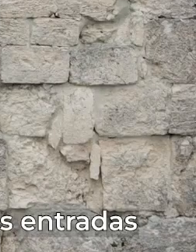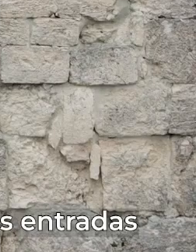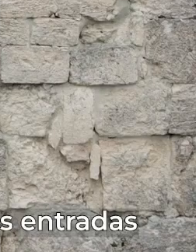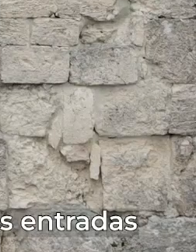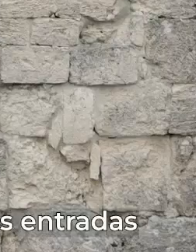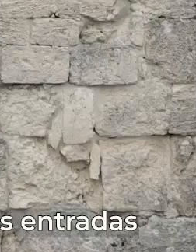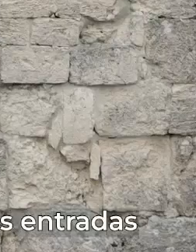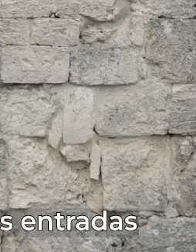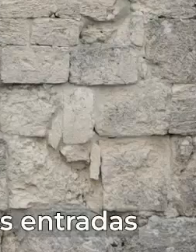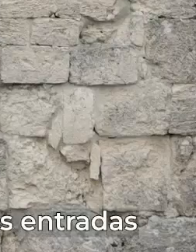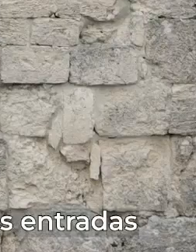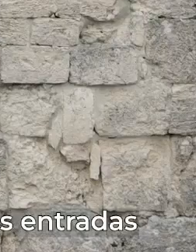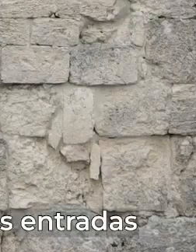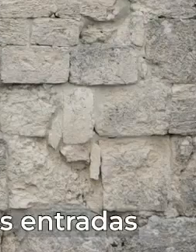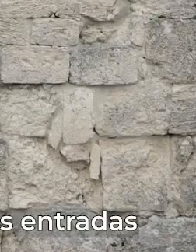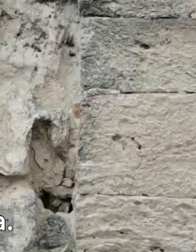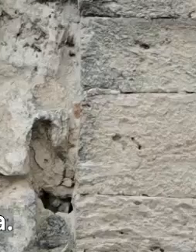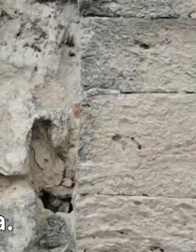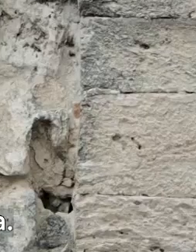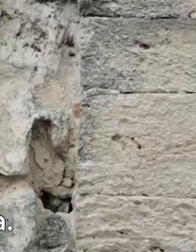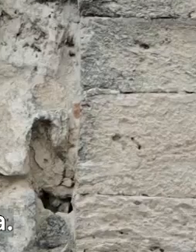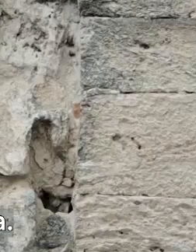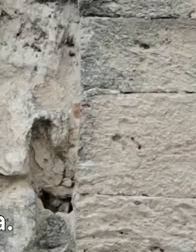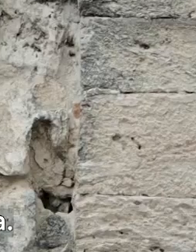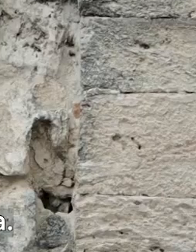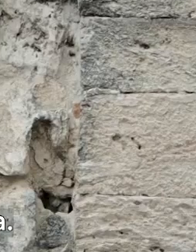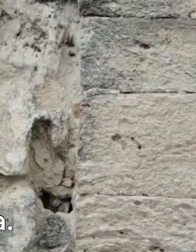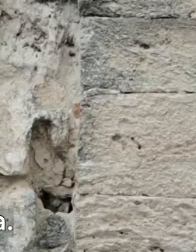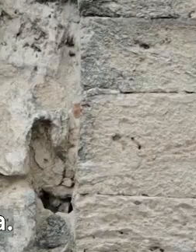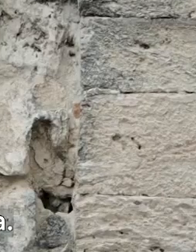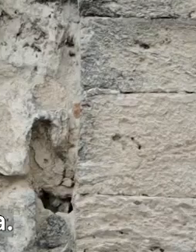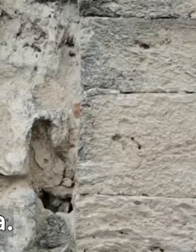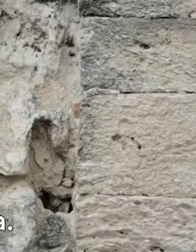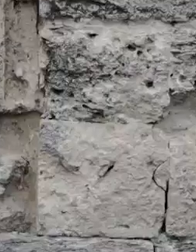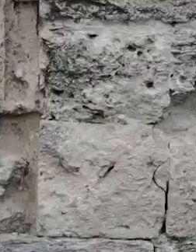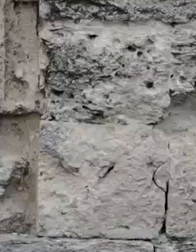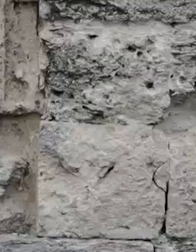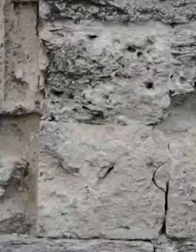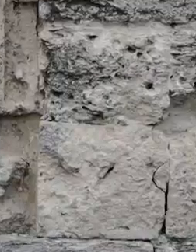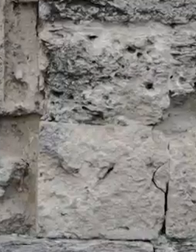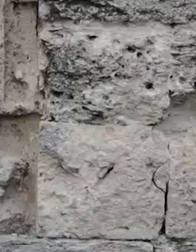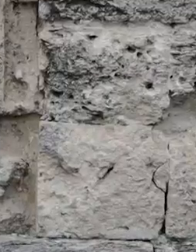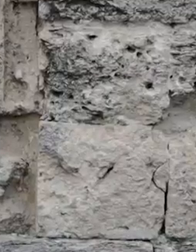algunos mascarones sobre las entradas, que representan a la montaña sagrada.